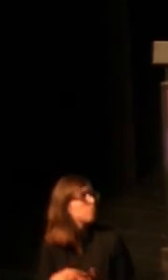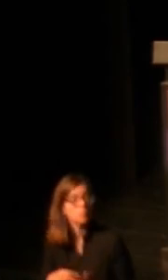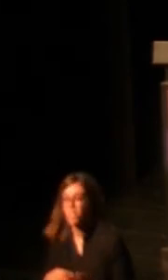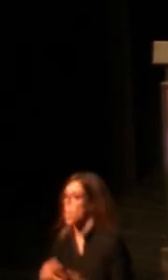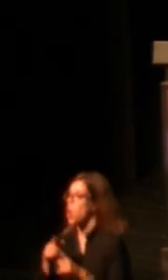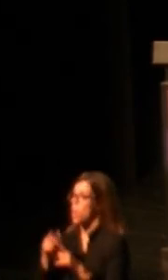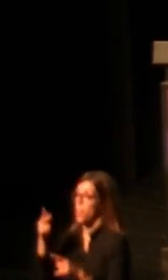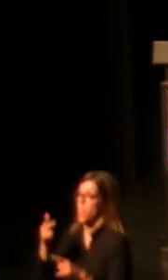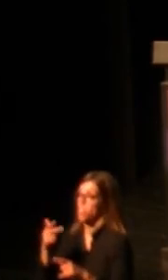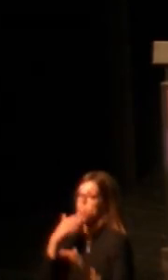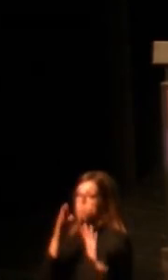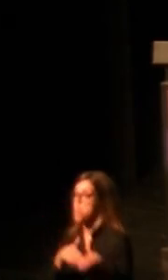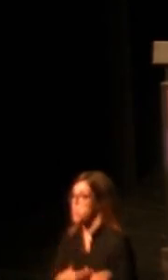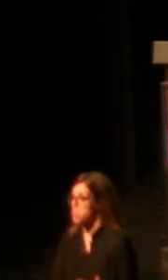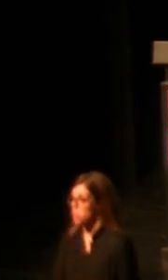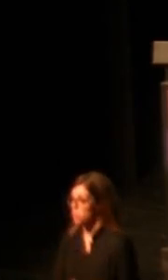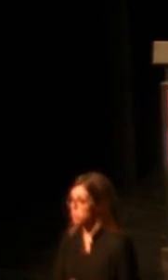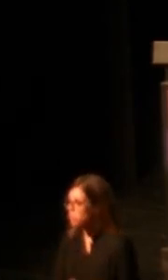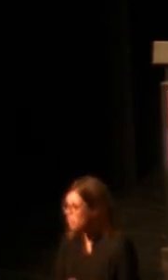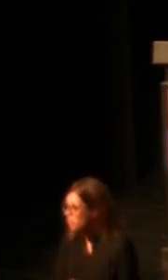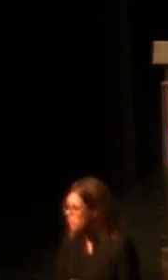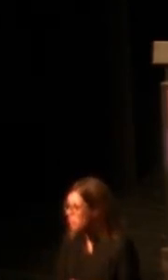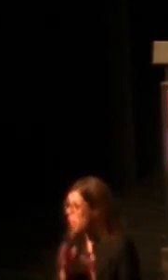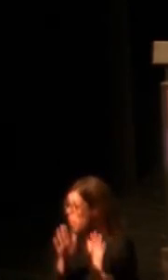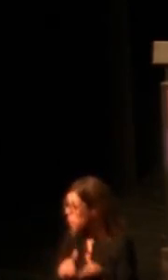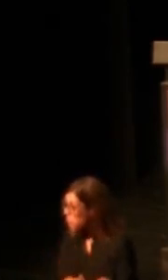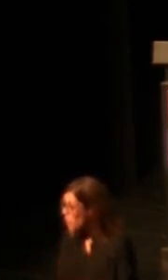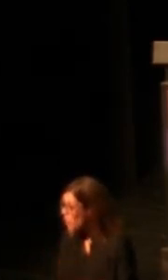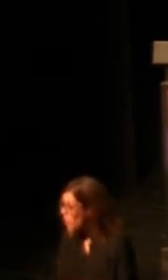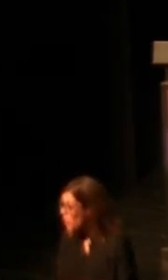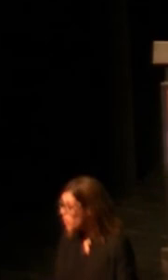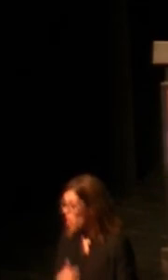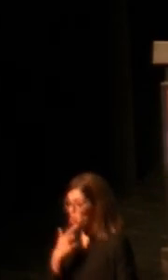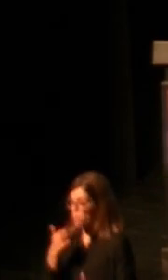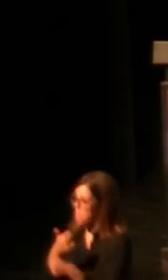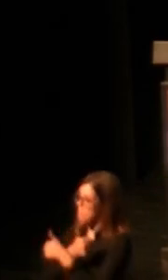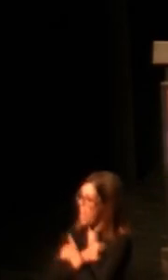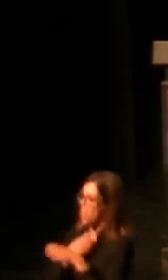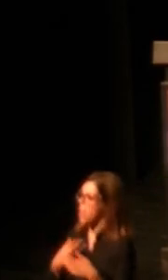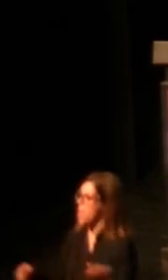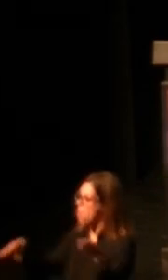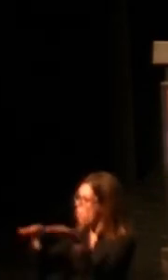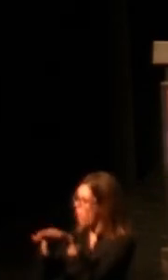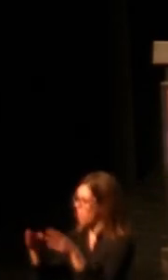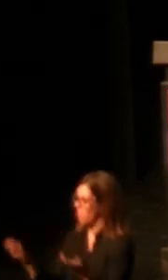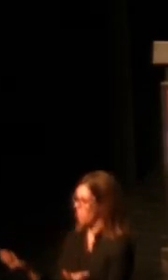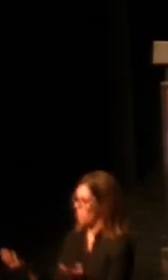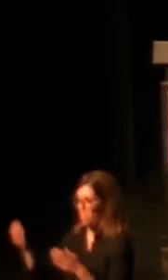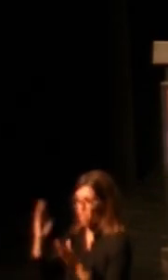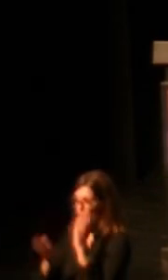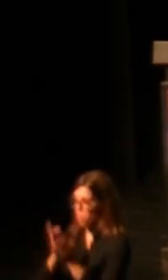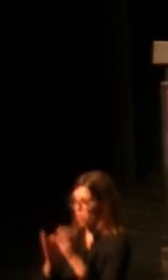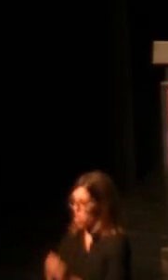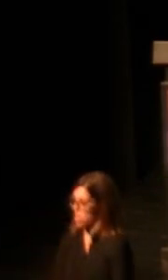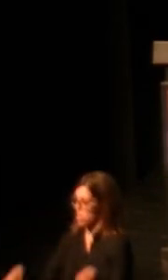entornos inclusivos y sean ciudadanos de pleno derecho y por tanto tengan las mismas tasas de paro que los demás, tengan las mismas oportunidades educativas que los demás,